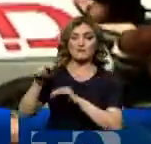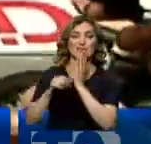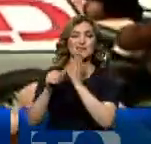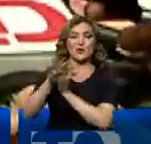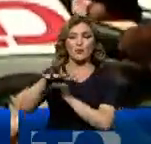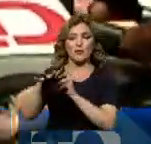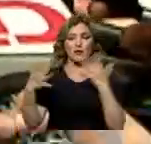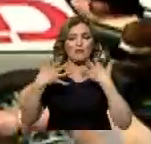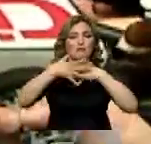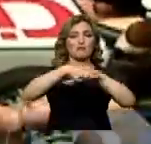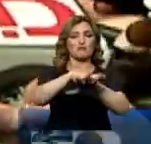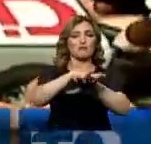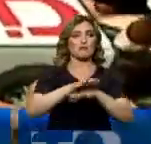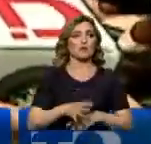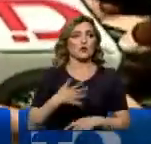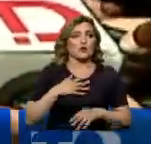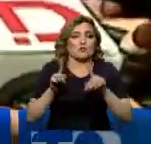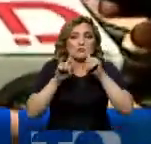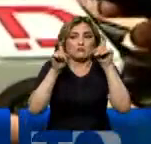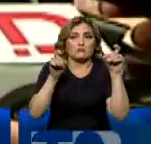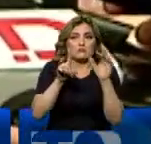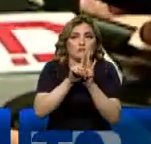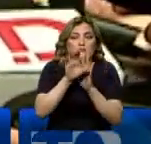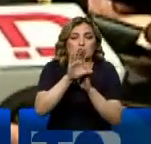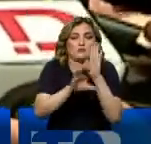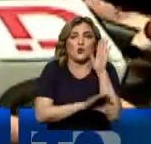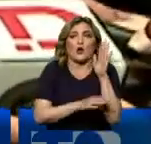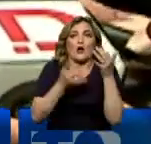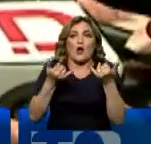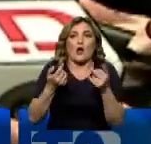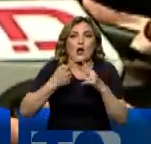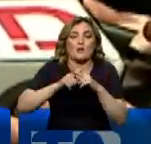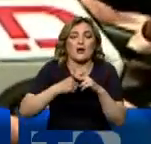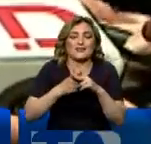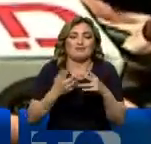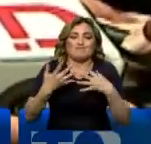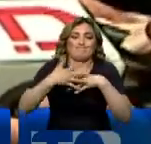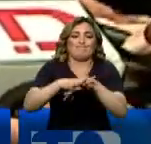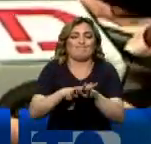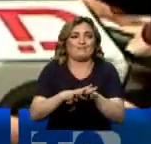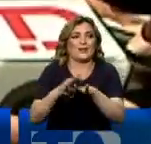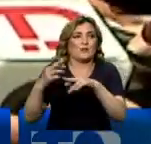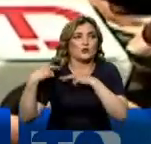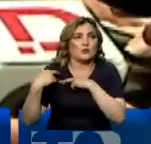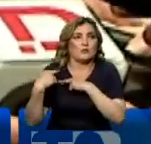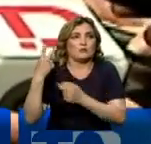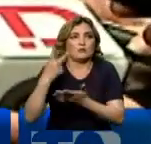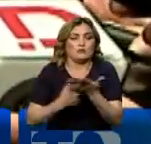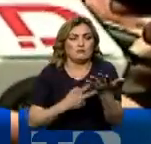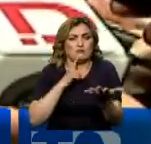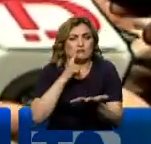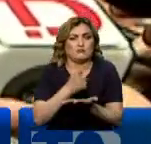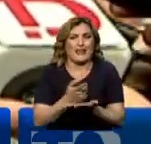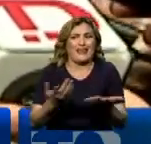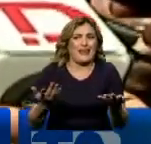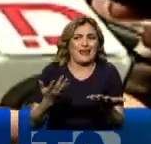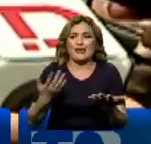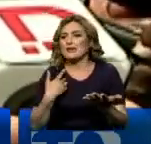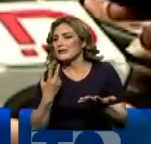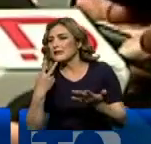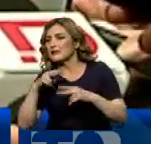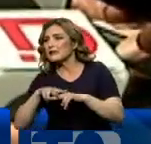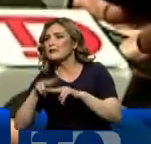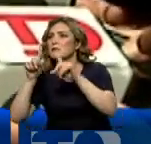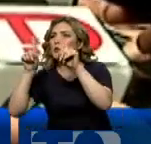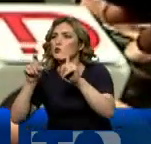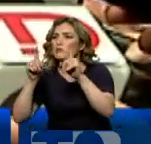jurídica respectiva. Como les digo, estoy recién asumiendo esta fusión. Lo responsable es enterarse de qué es lo que tenemos, hacer las